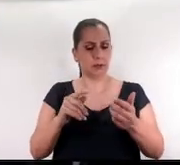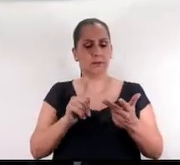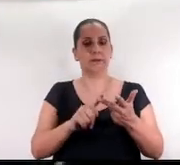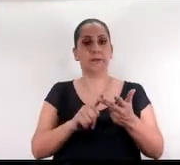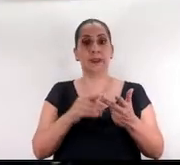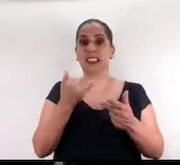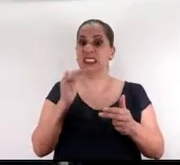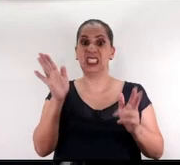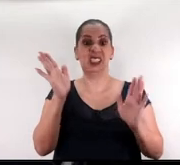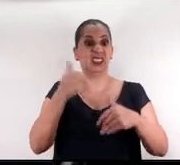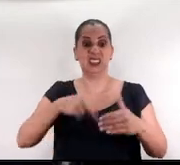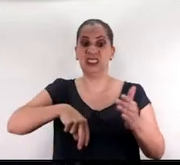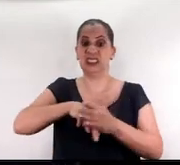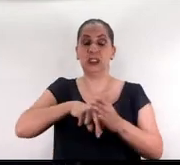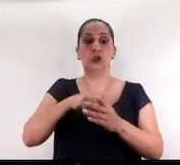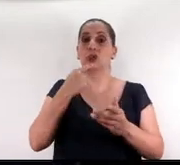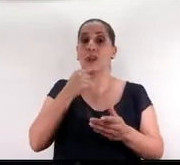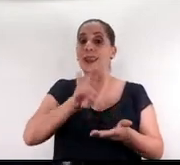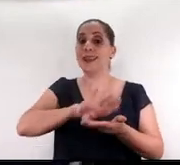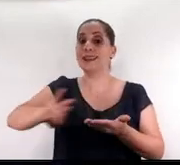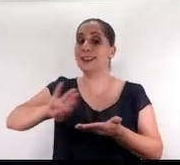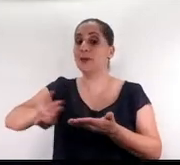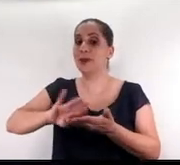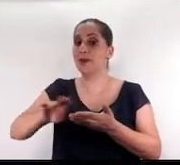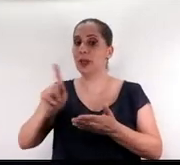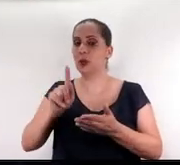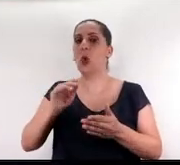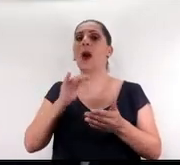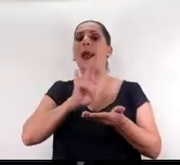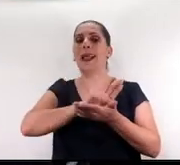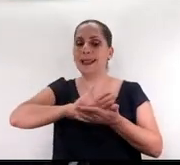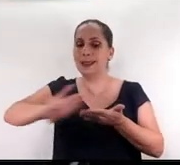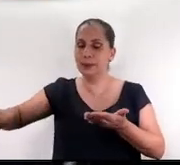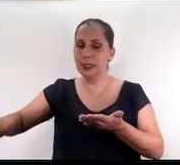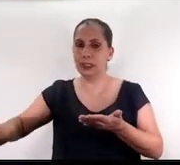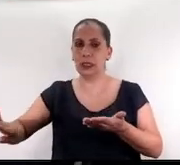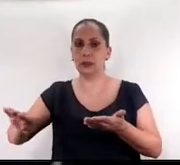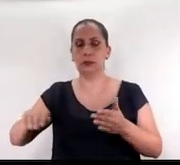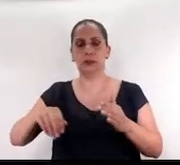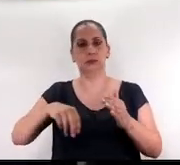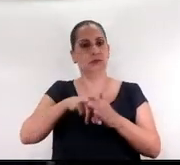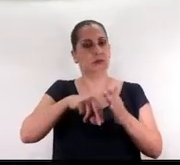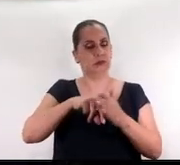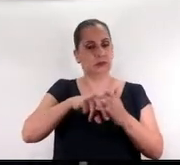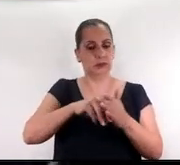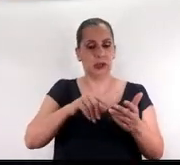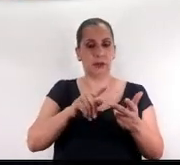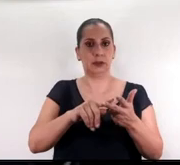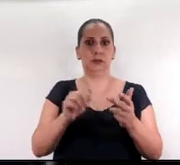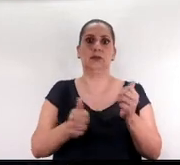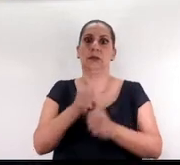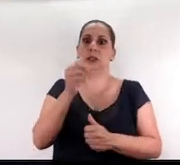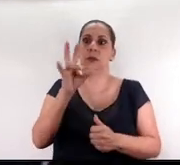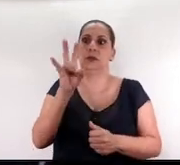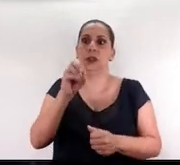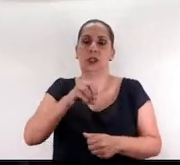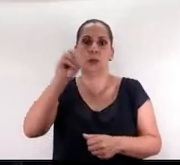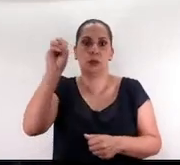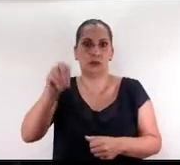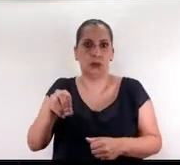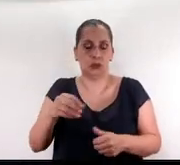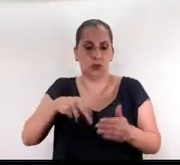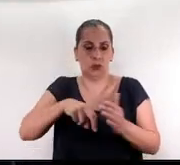eliminamos trabas, no dije simplificamos procedimientos, dije eliminar más del 70% de las trabas que hoy